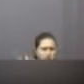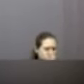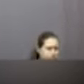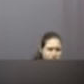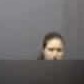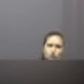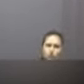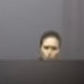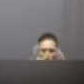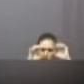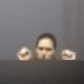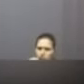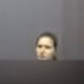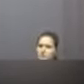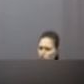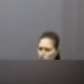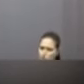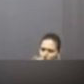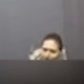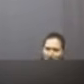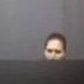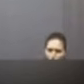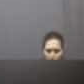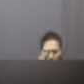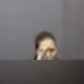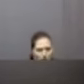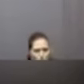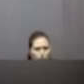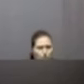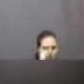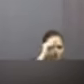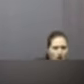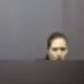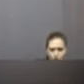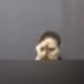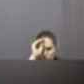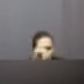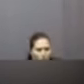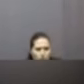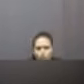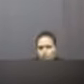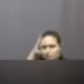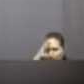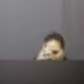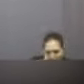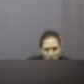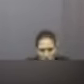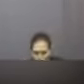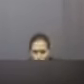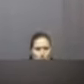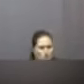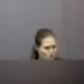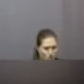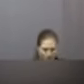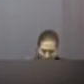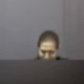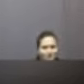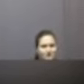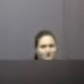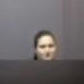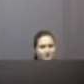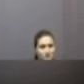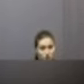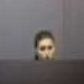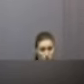de la modificación eh de la Reforma fiscal Por qué Porque arrastramos una reforma